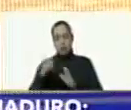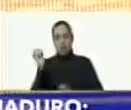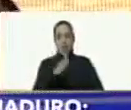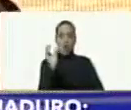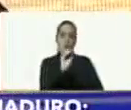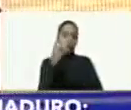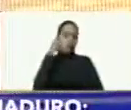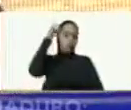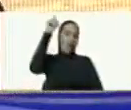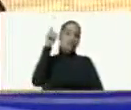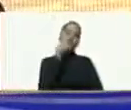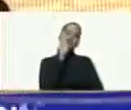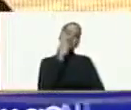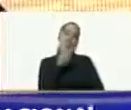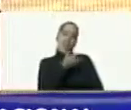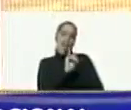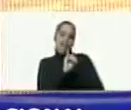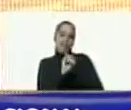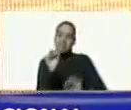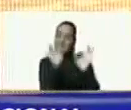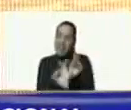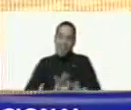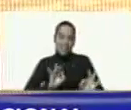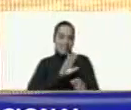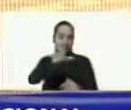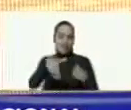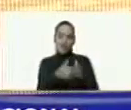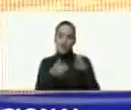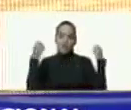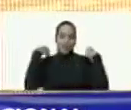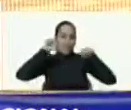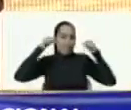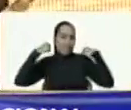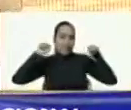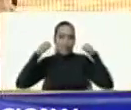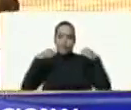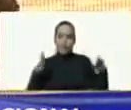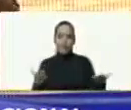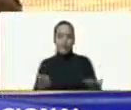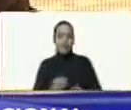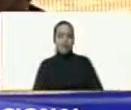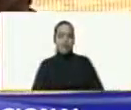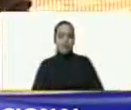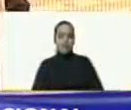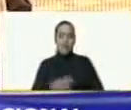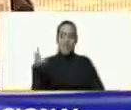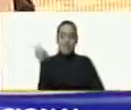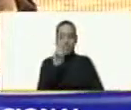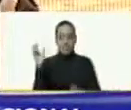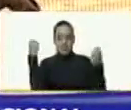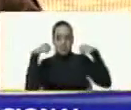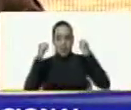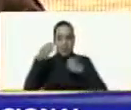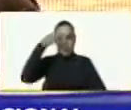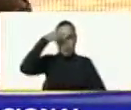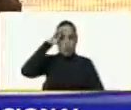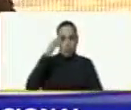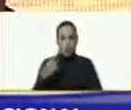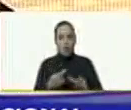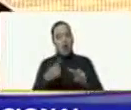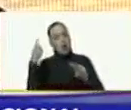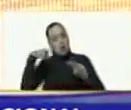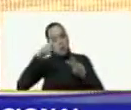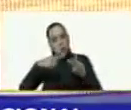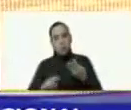mano. Nadie. Todos estamos ensayando. El ensayo venezolano, el ensayo cubano, el ensayo nicaragüense,